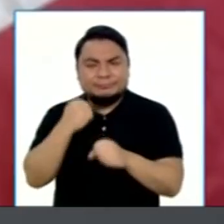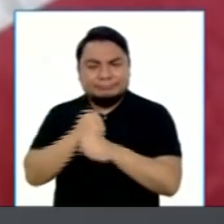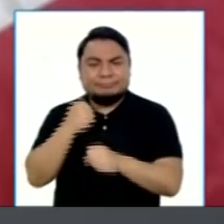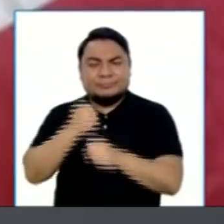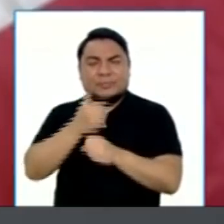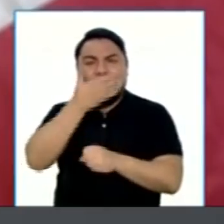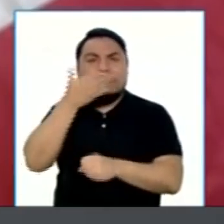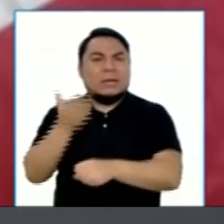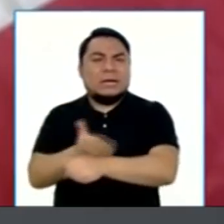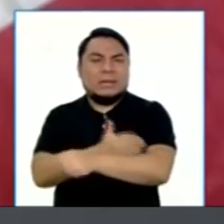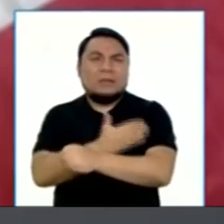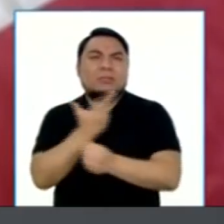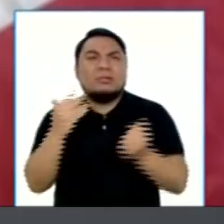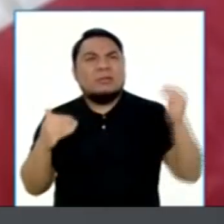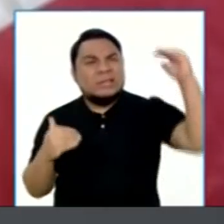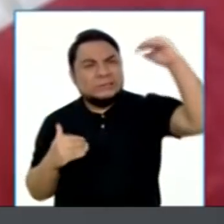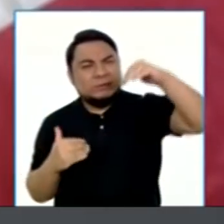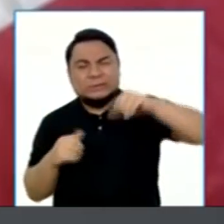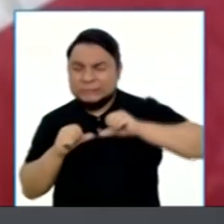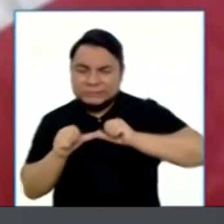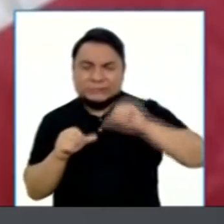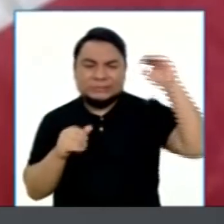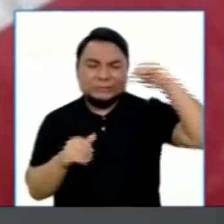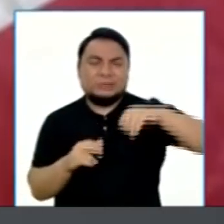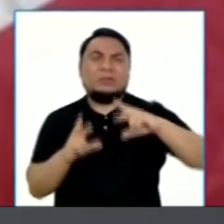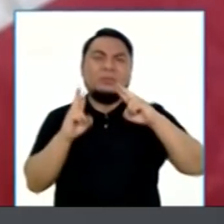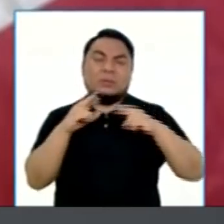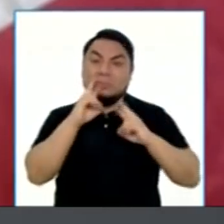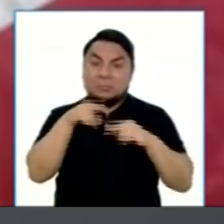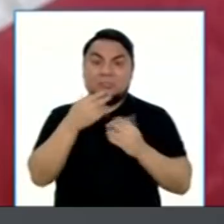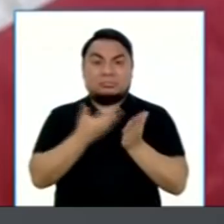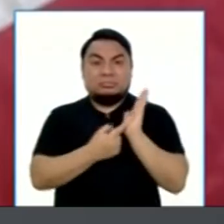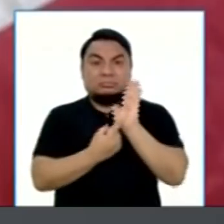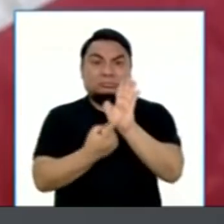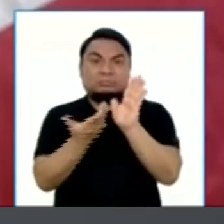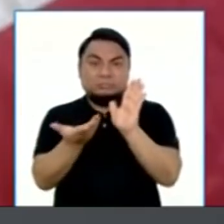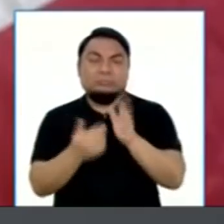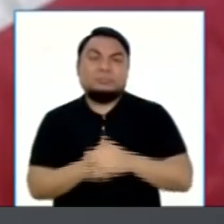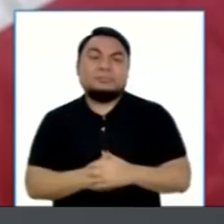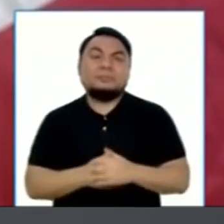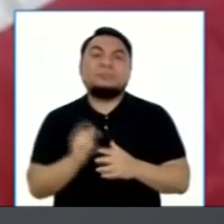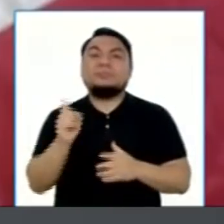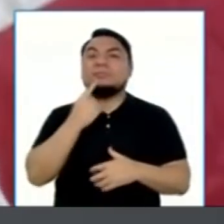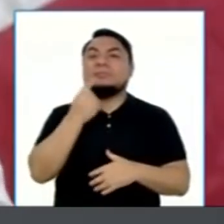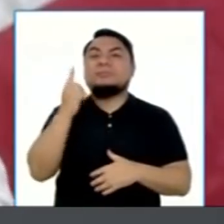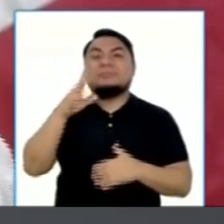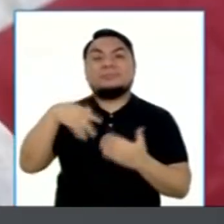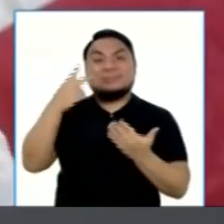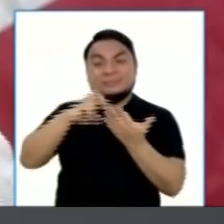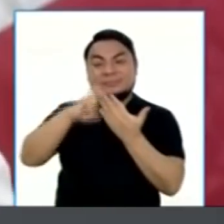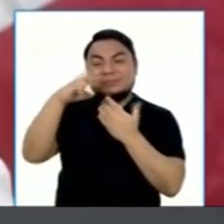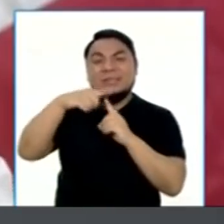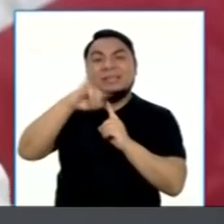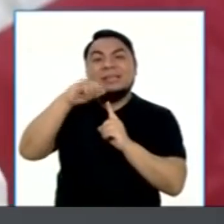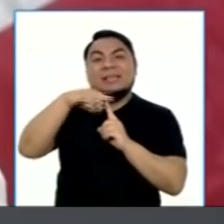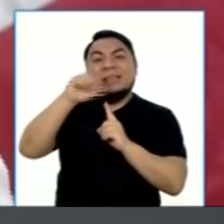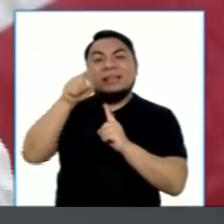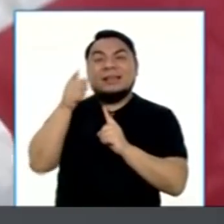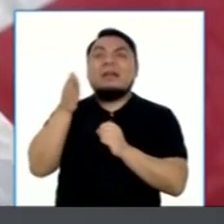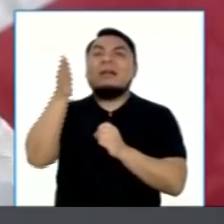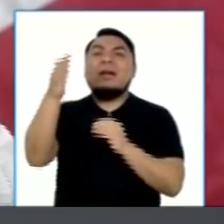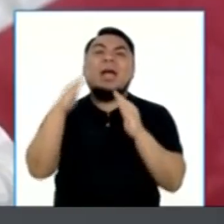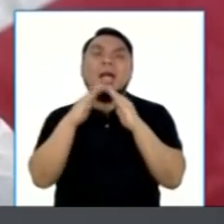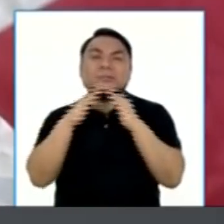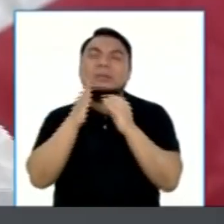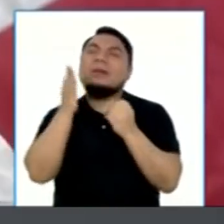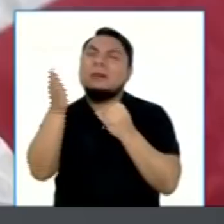realmente para mejorar y poco a poco se ven los resultados. No en vano hicimos Operación Taita, casa por casa.